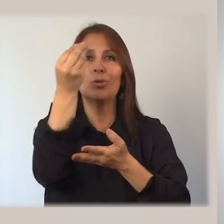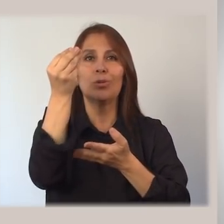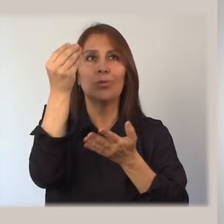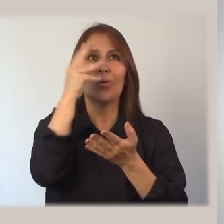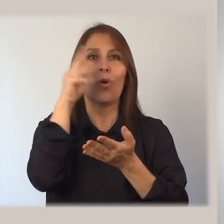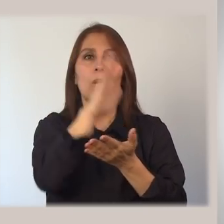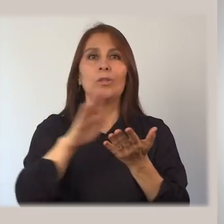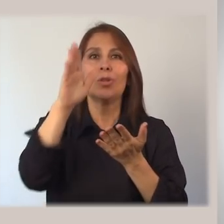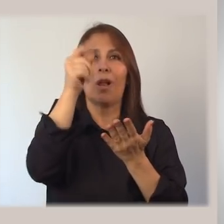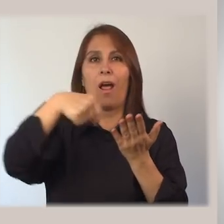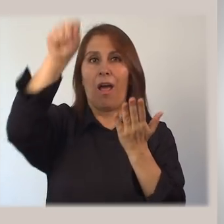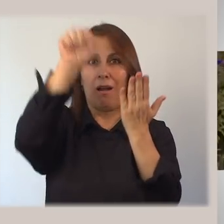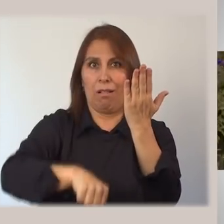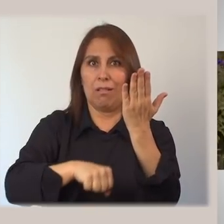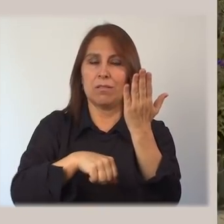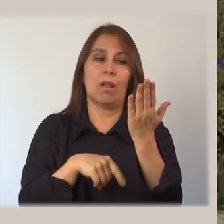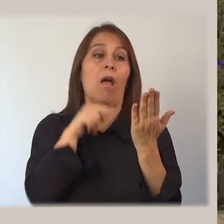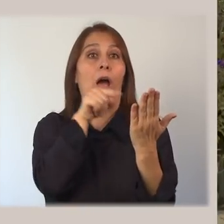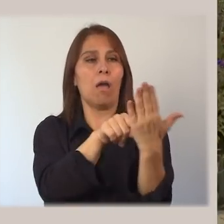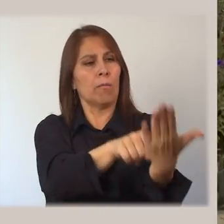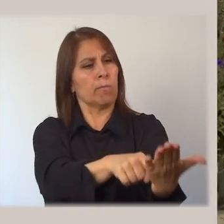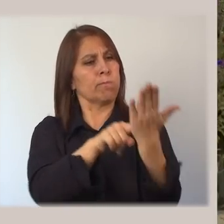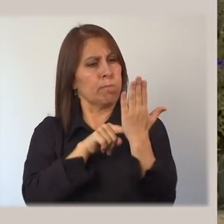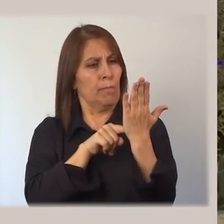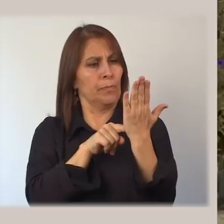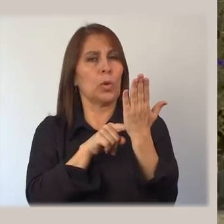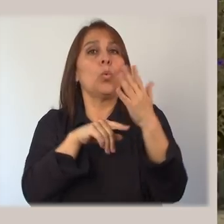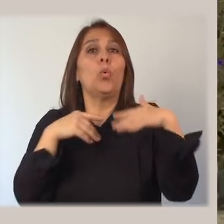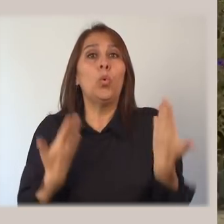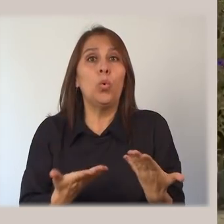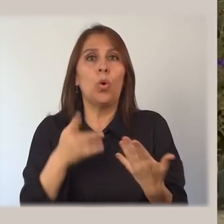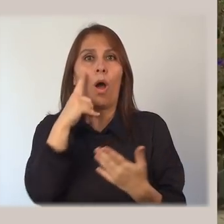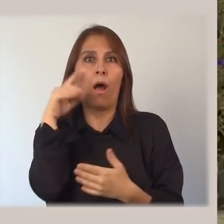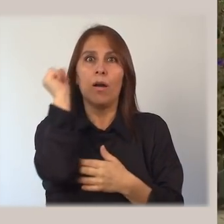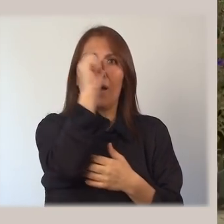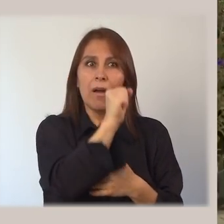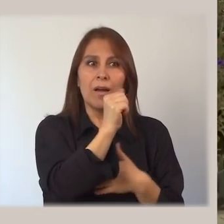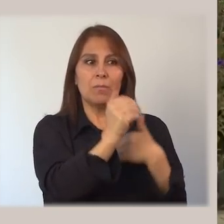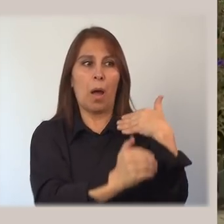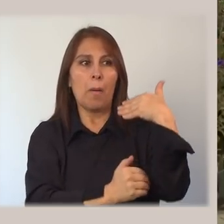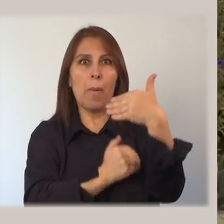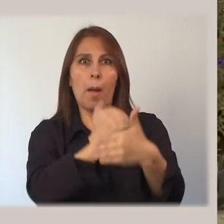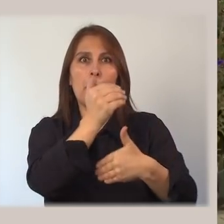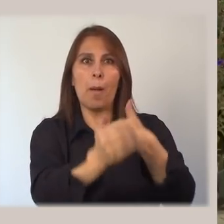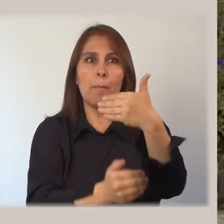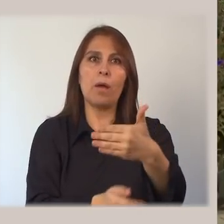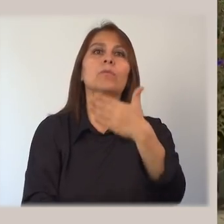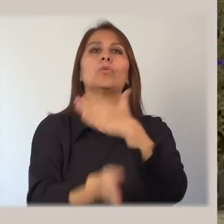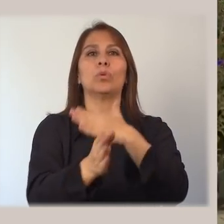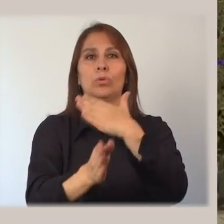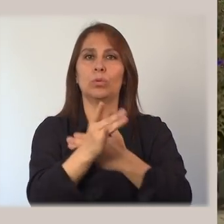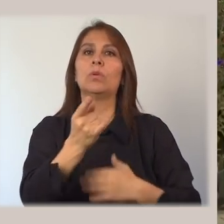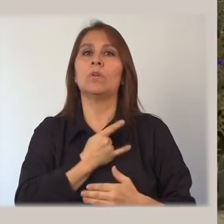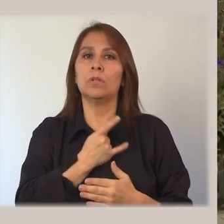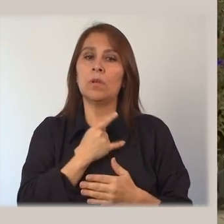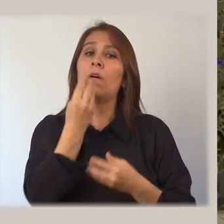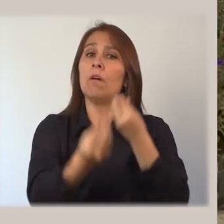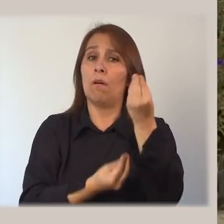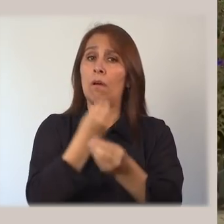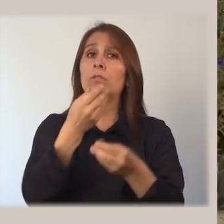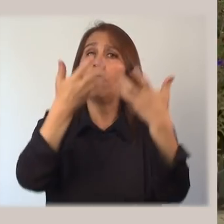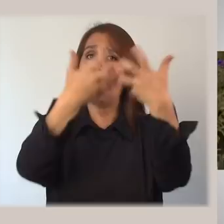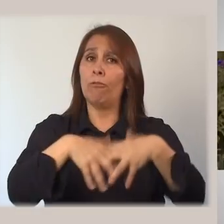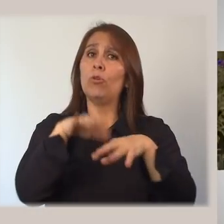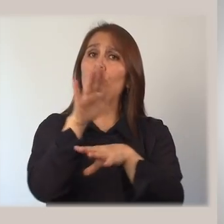Consejo Nacional de Acreditación. A través de ello se da cuenta del modo como la universidad continúa cumpliendo